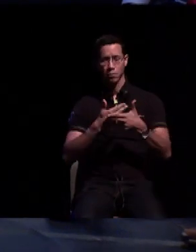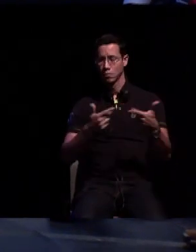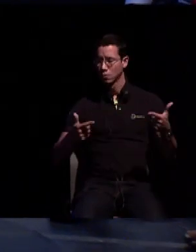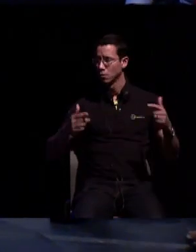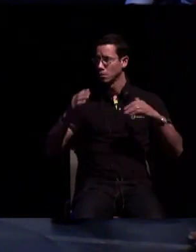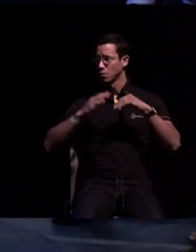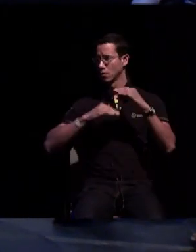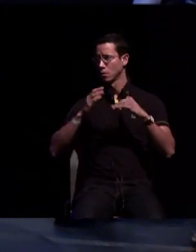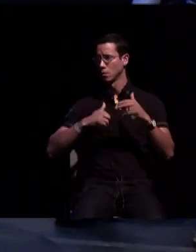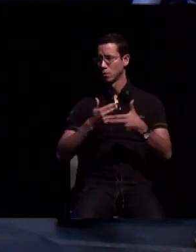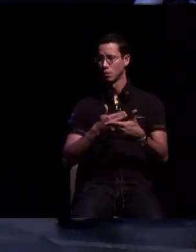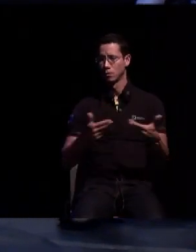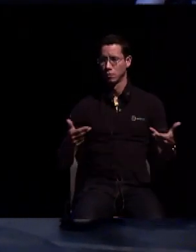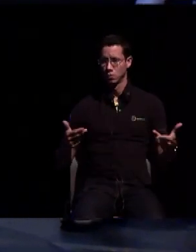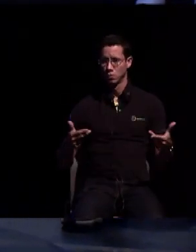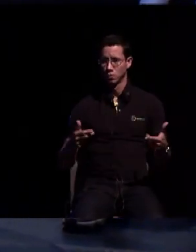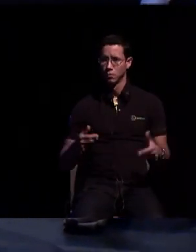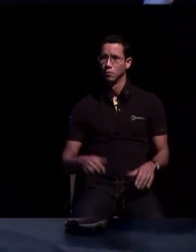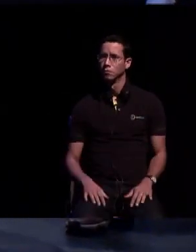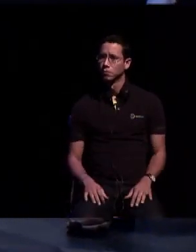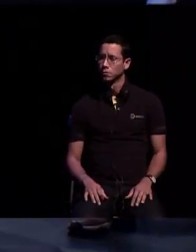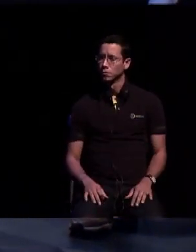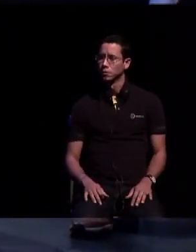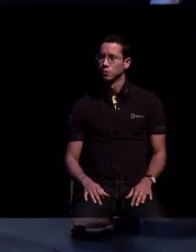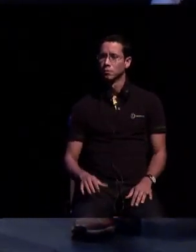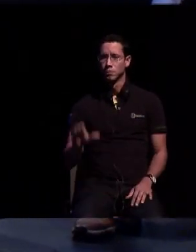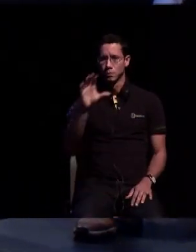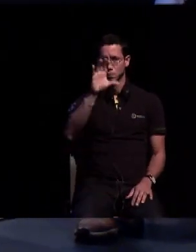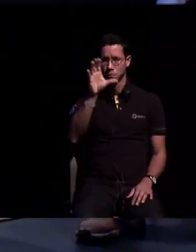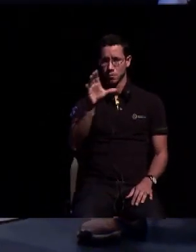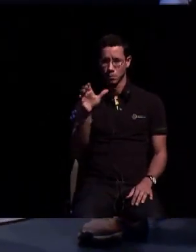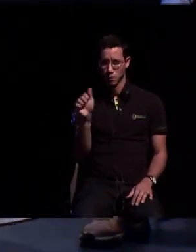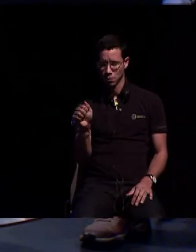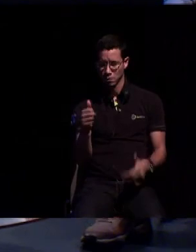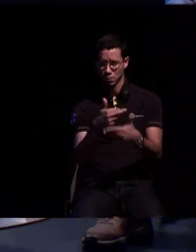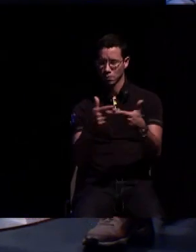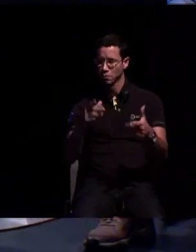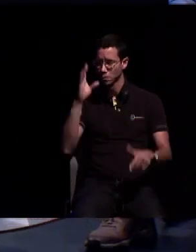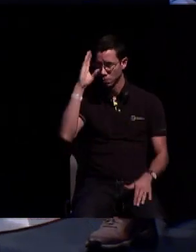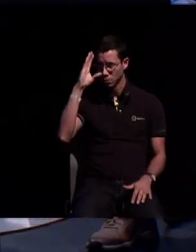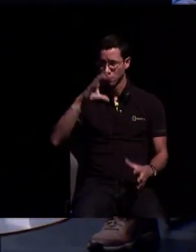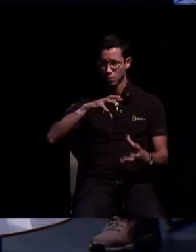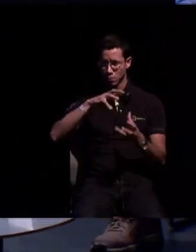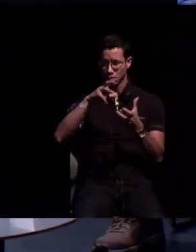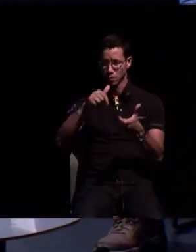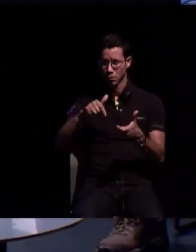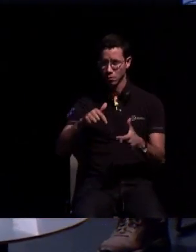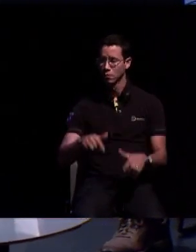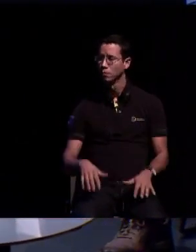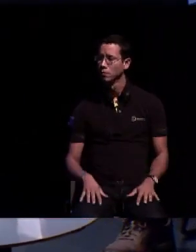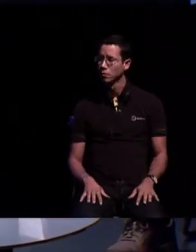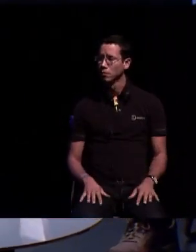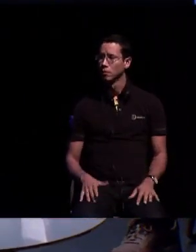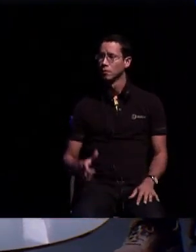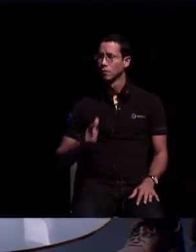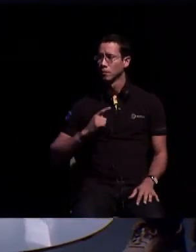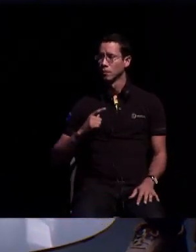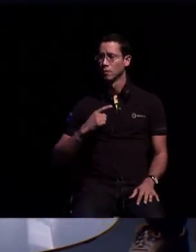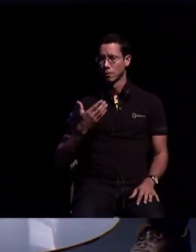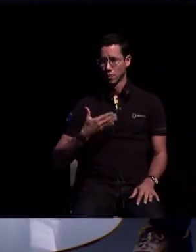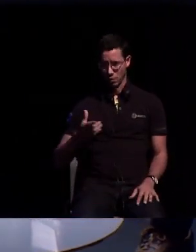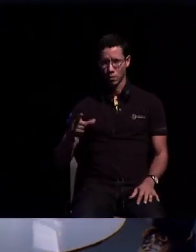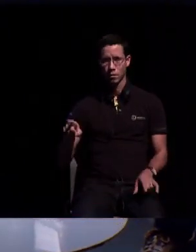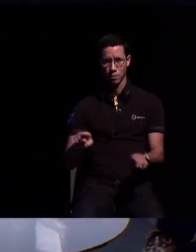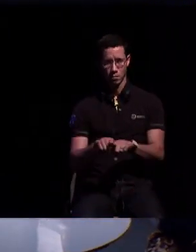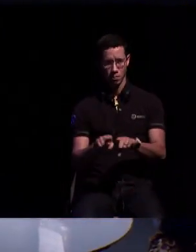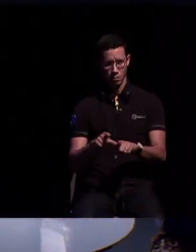Y bueno, en los países como los de América Latina, la zona más desigual del mundo, tenemos clarísimo que hay una